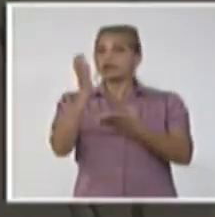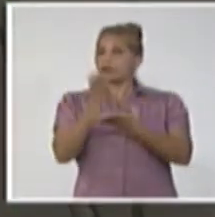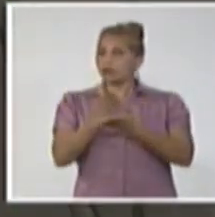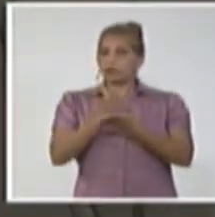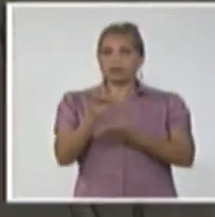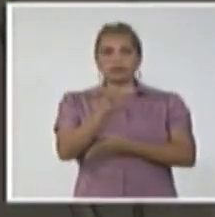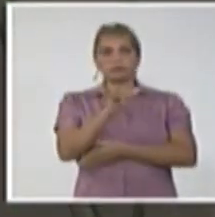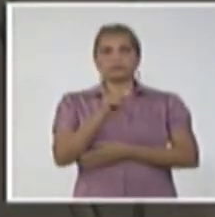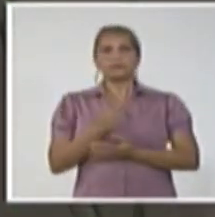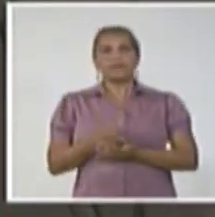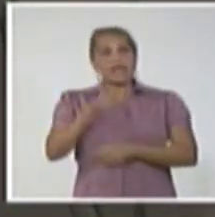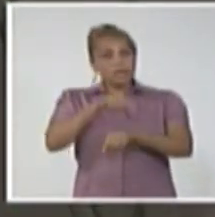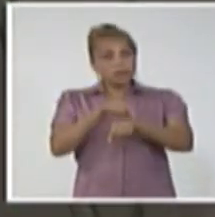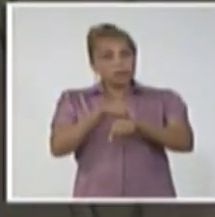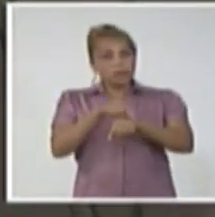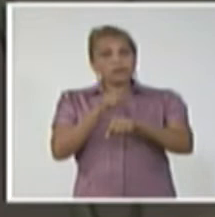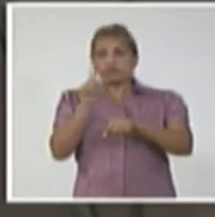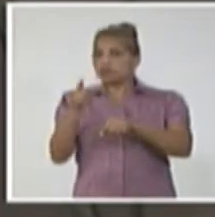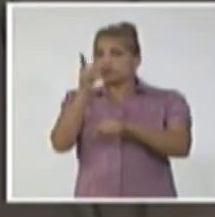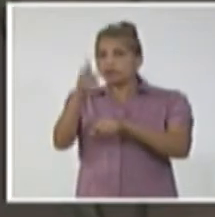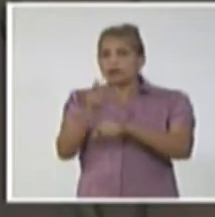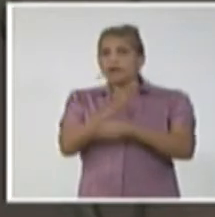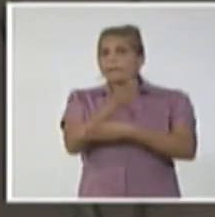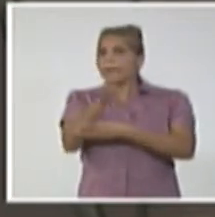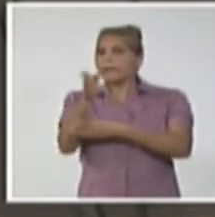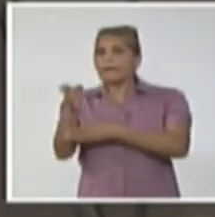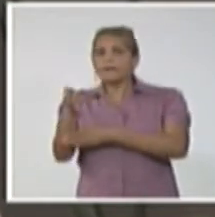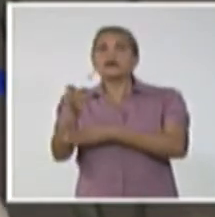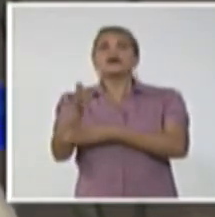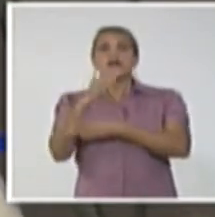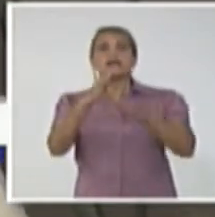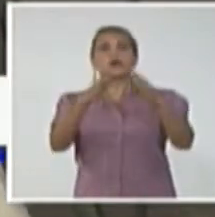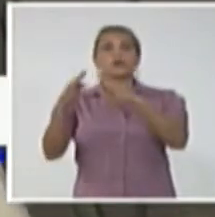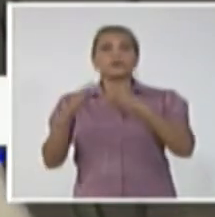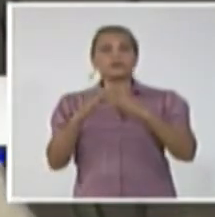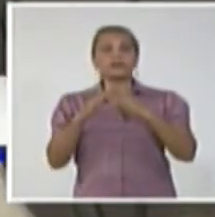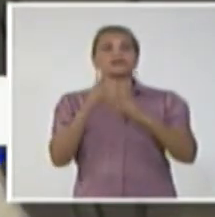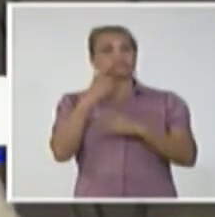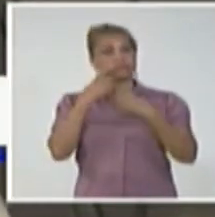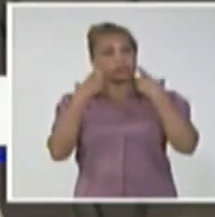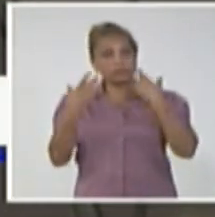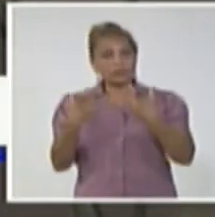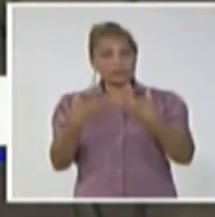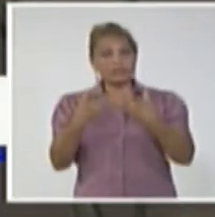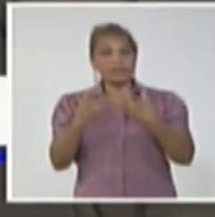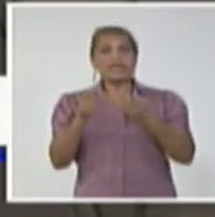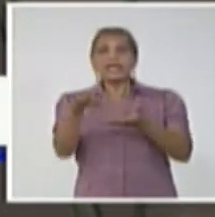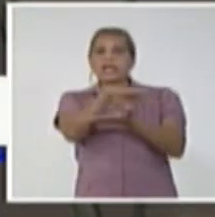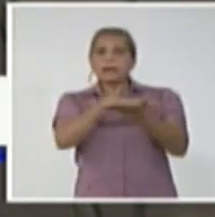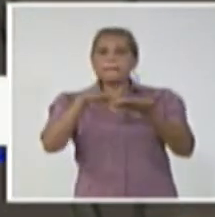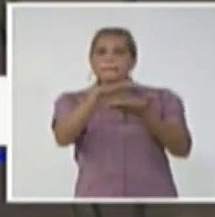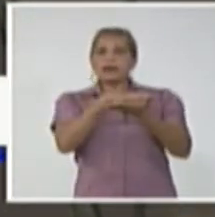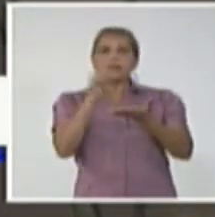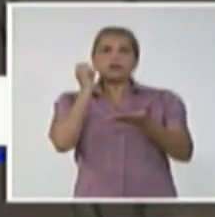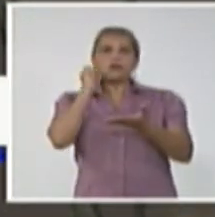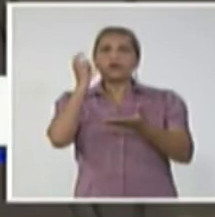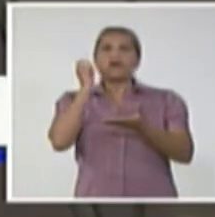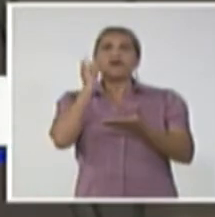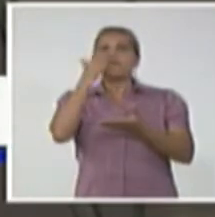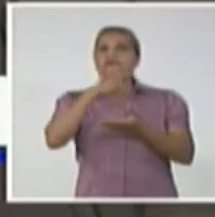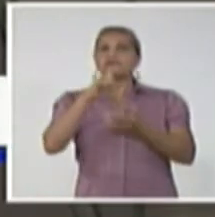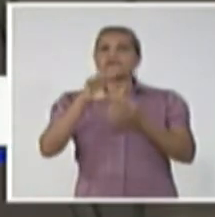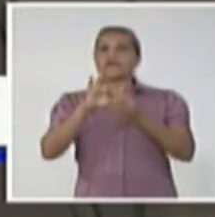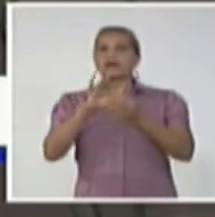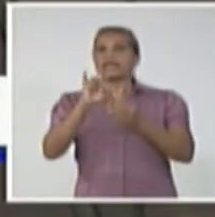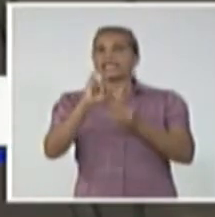mismo está visitando a las comunidades y es muy importante. En el Fanguito se acaba de crear un pequeño espacio,